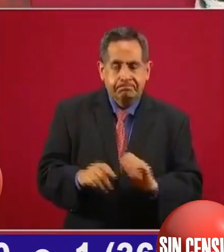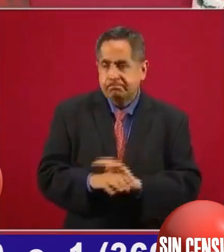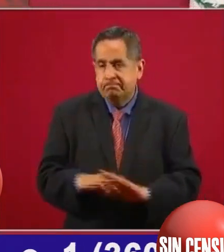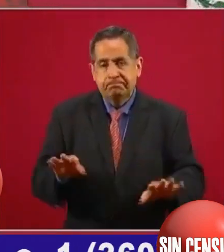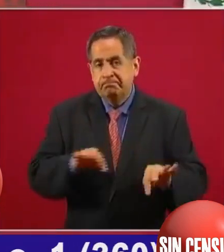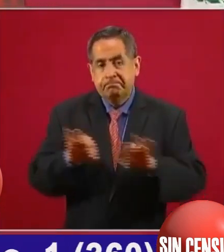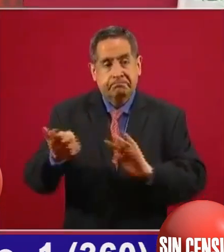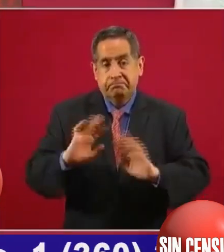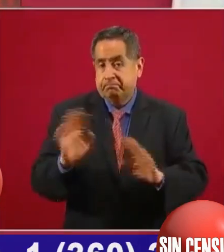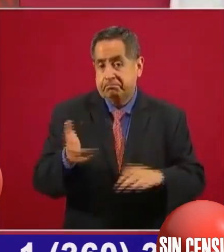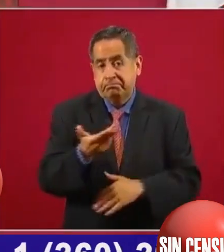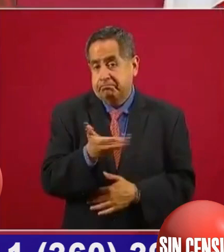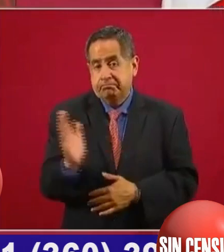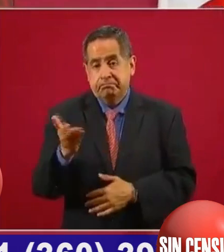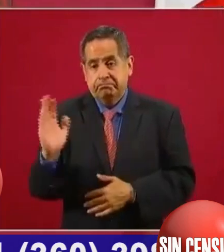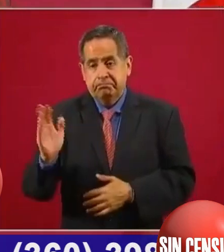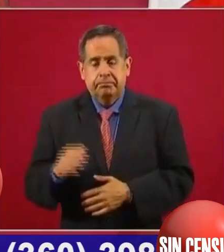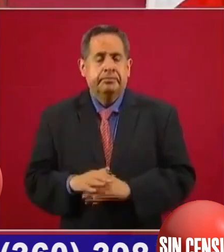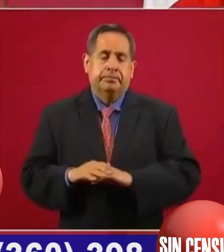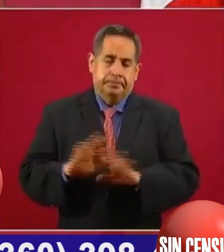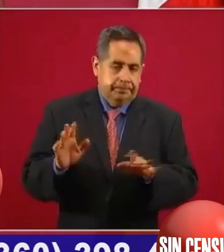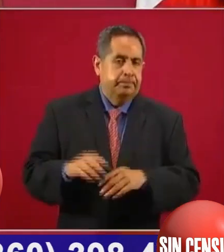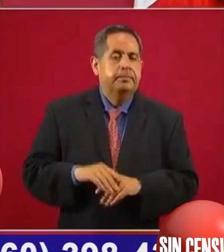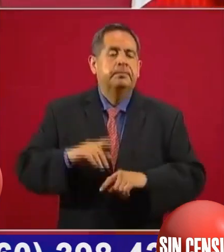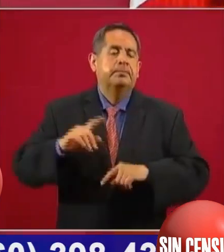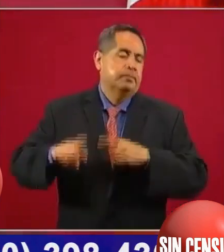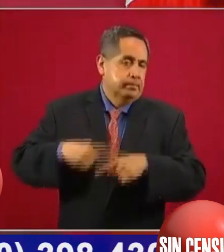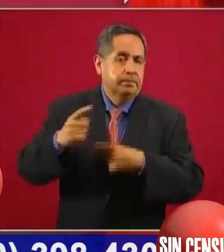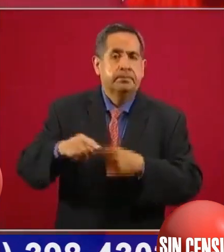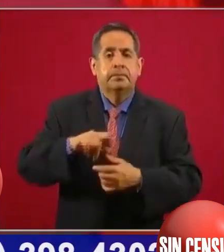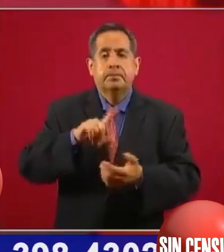perdidos. En agosto,